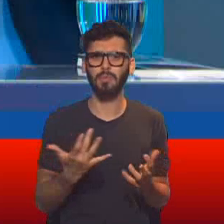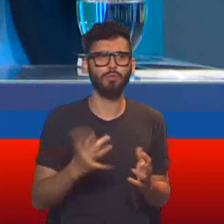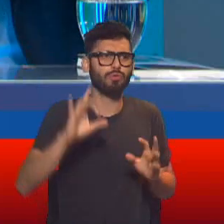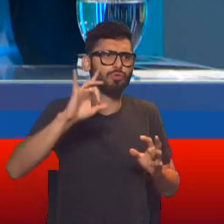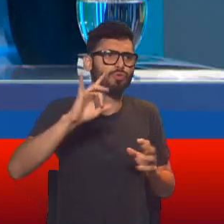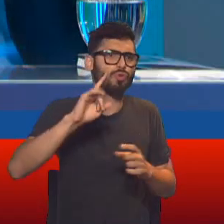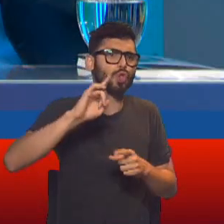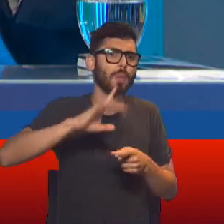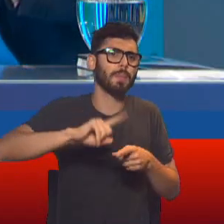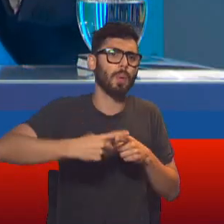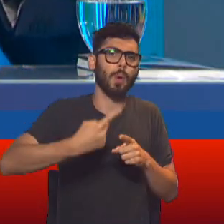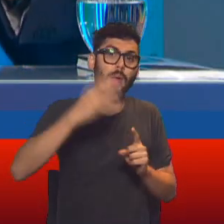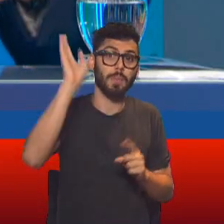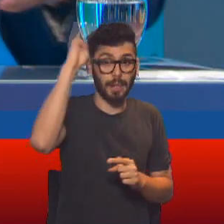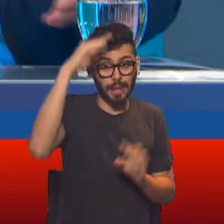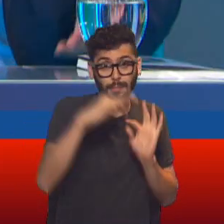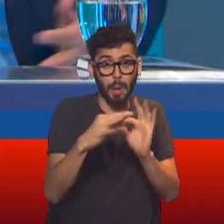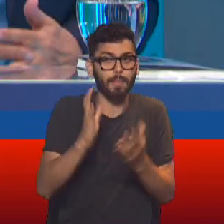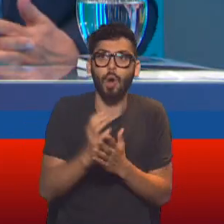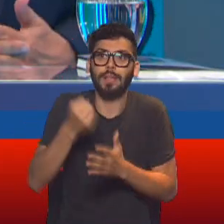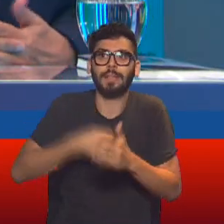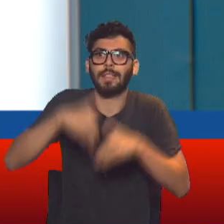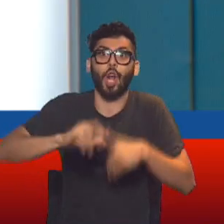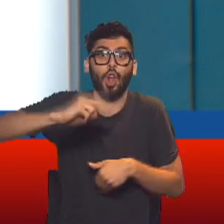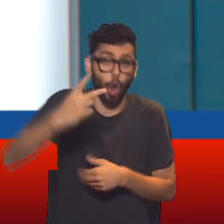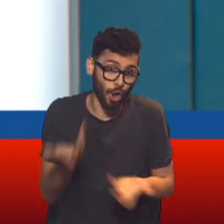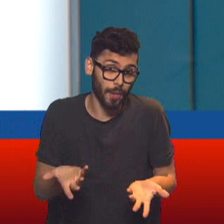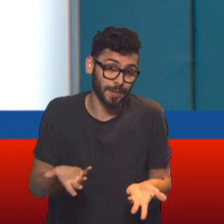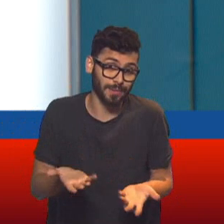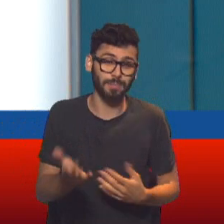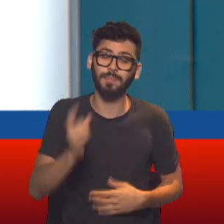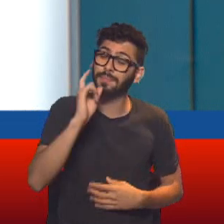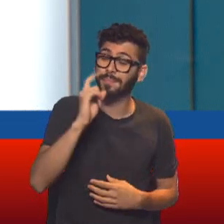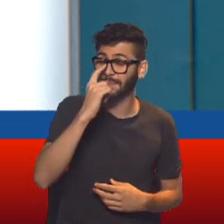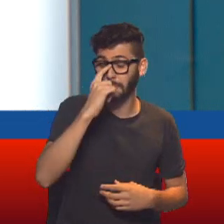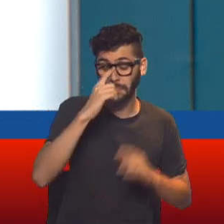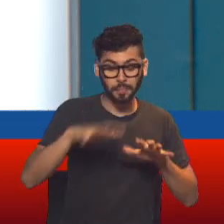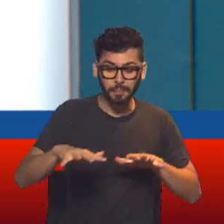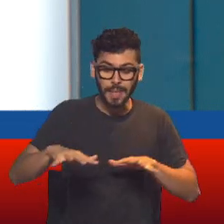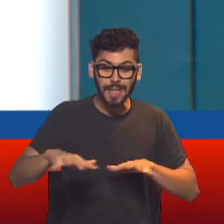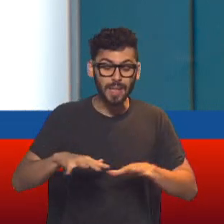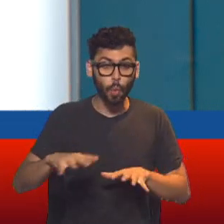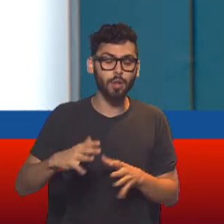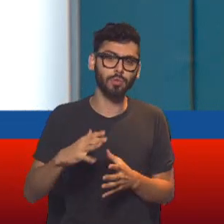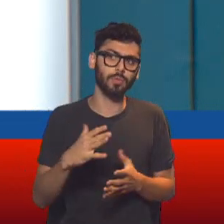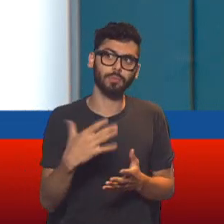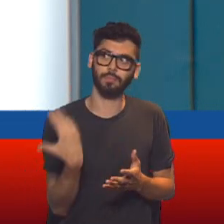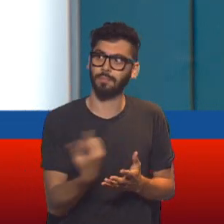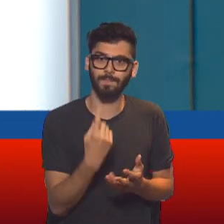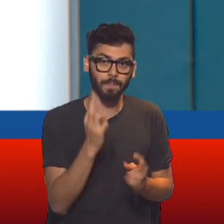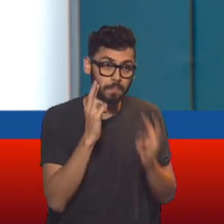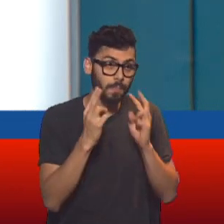que ver con Trump y tiene que ver con la reelección. No, y además en el marco de una situación que ya se veía viendo a todas luces de